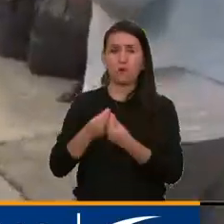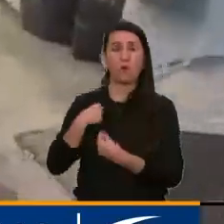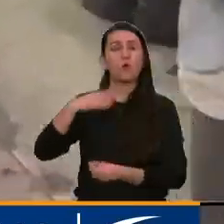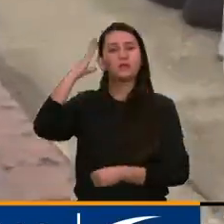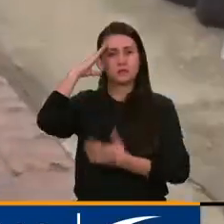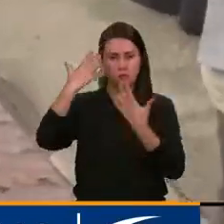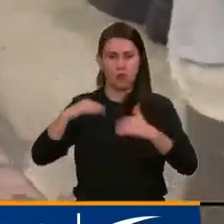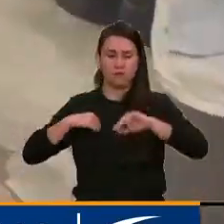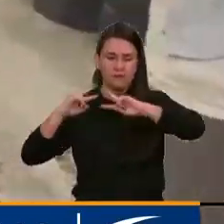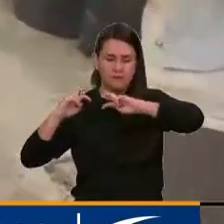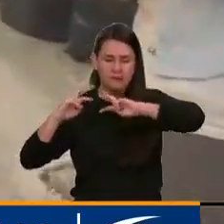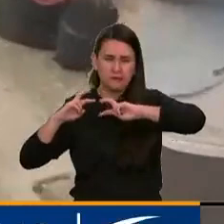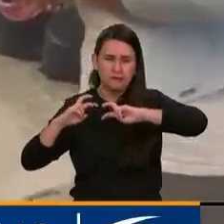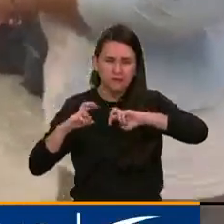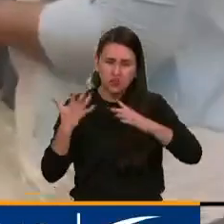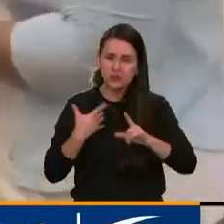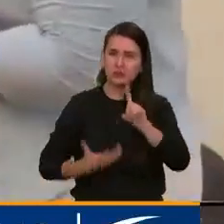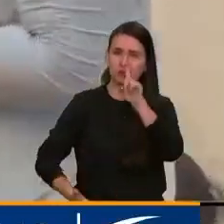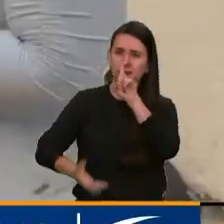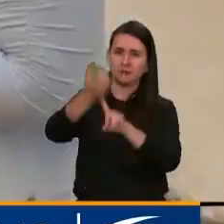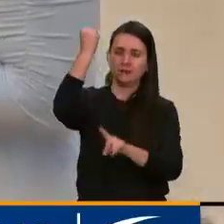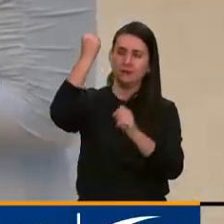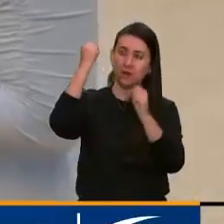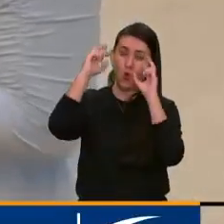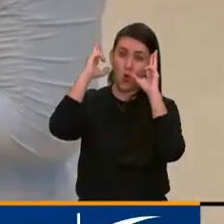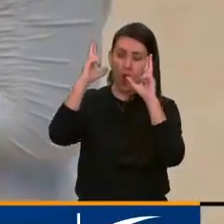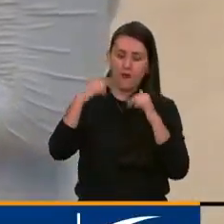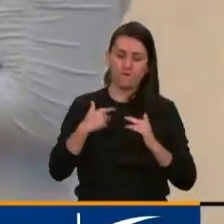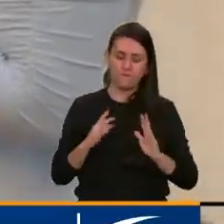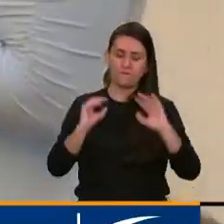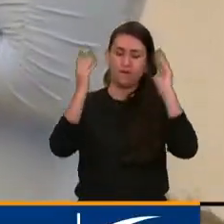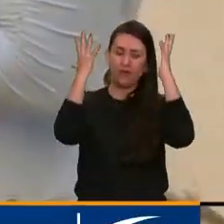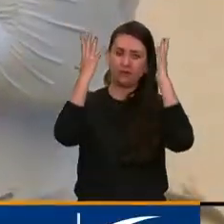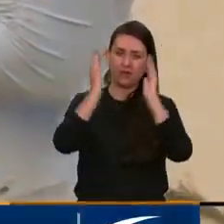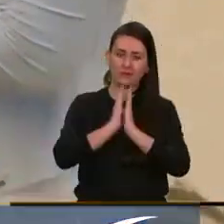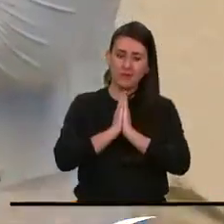determinar su paradero y poder disfrutar de las fiestas de fin de año en familia.